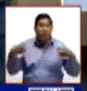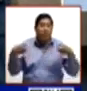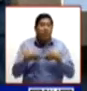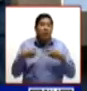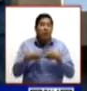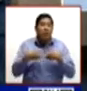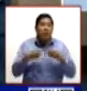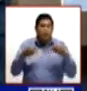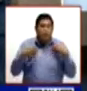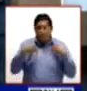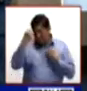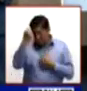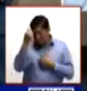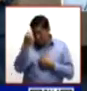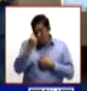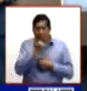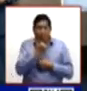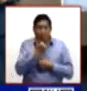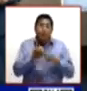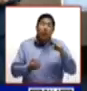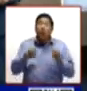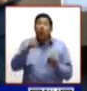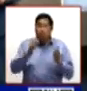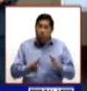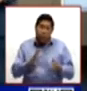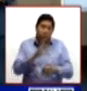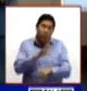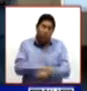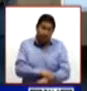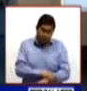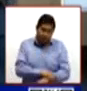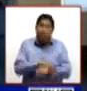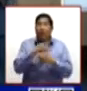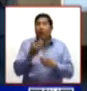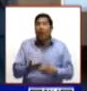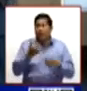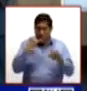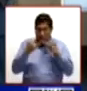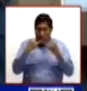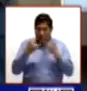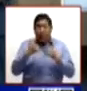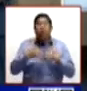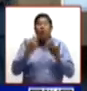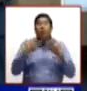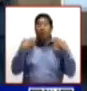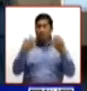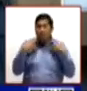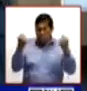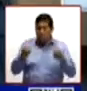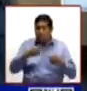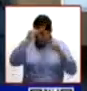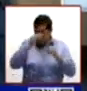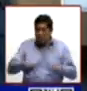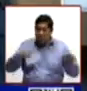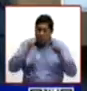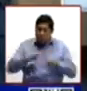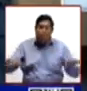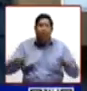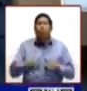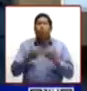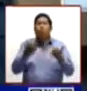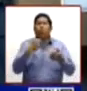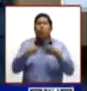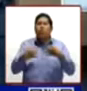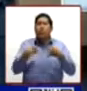electricidad. Tenemos entendido también que el conductor ha sido aprehendido. Hay también informes sobre el estado de salud de los niños. ¿Tú nos ampliarás la información,